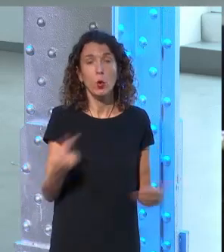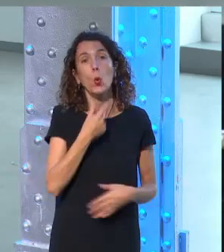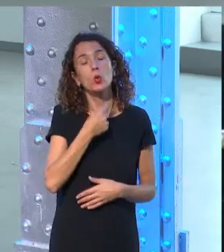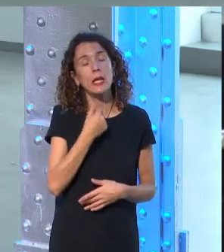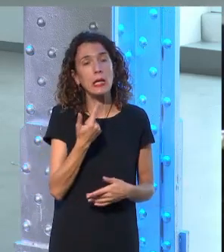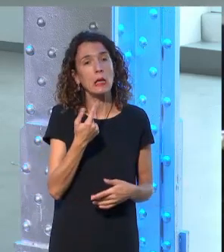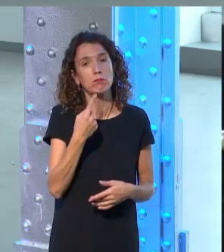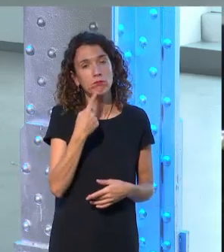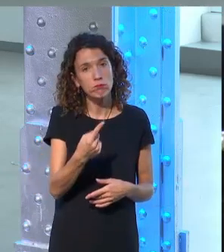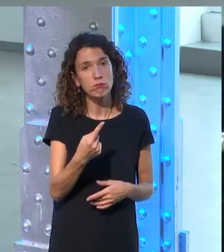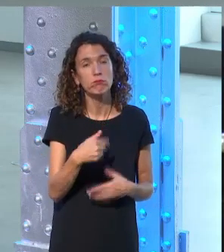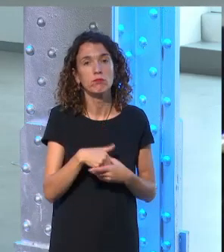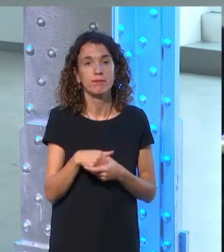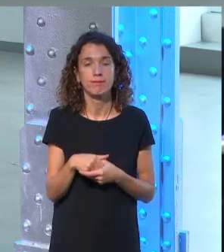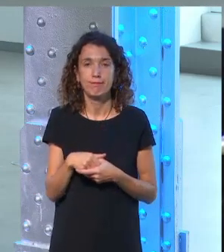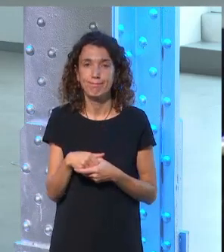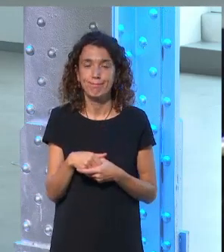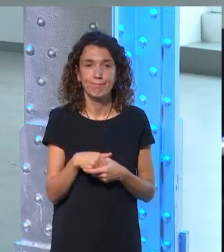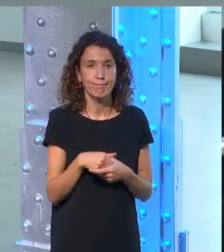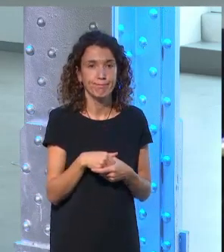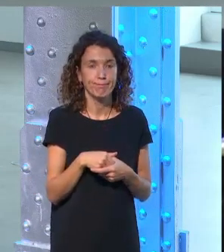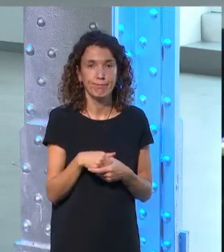gustaría señalar que,